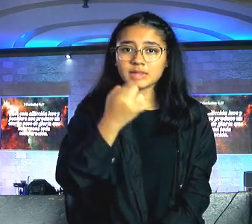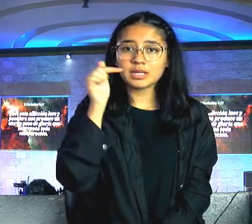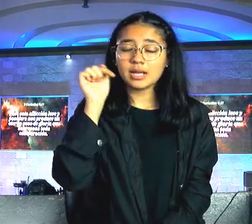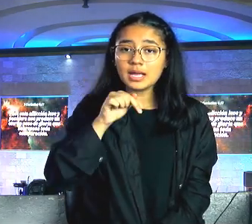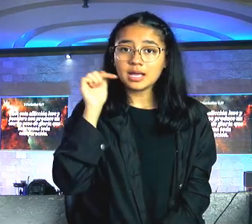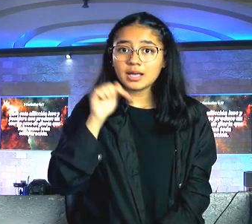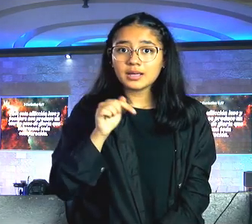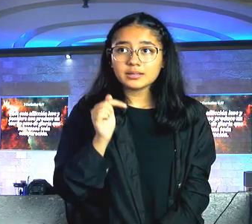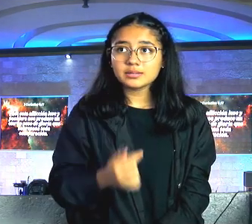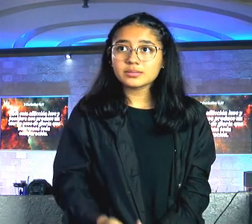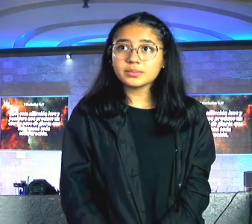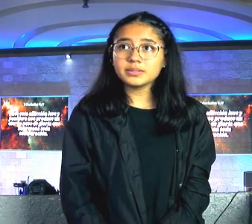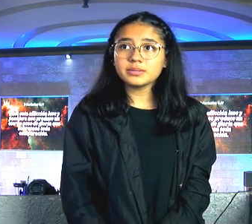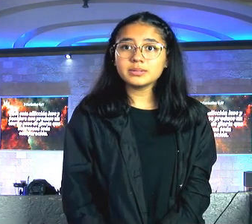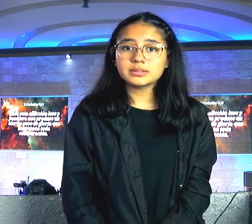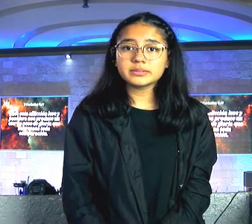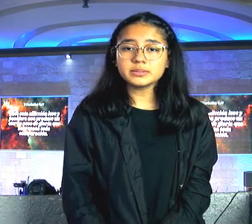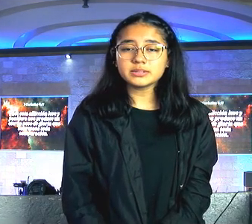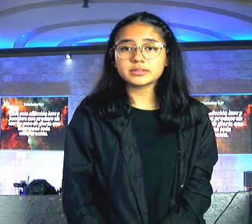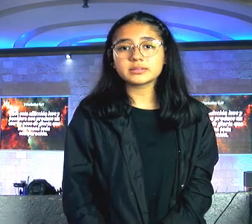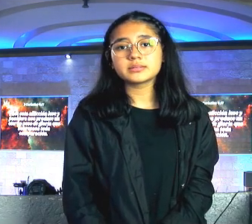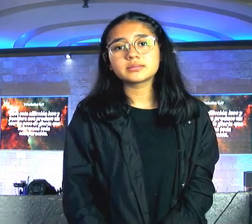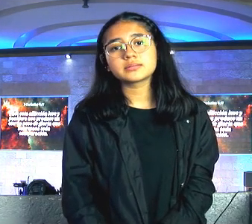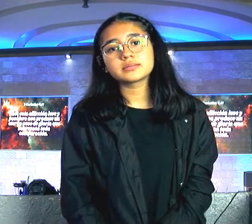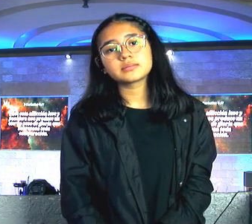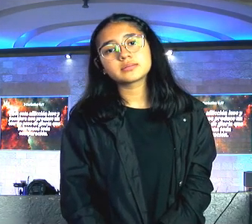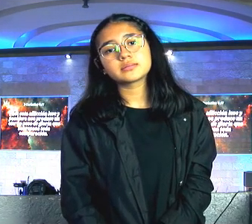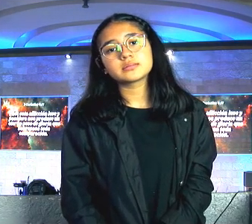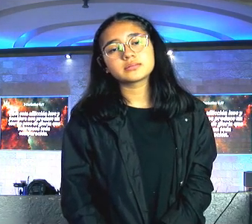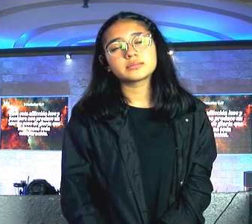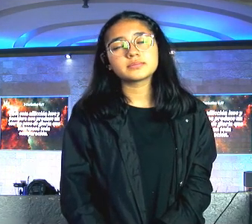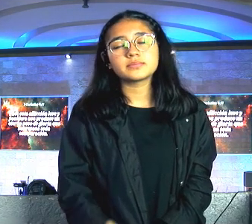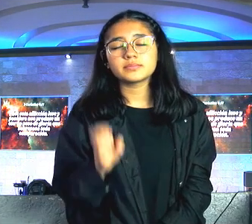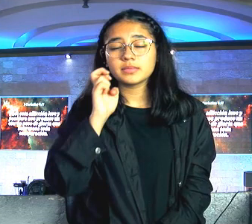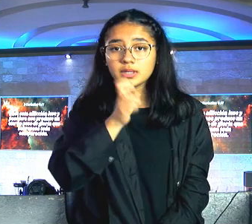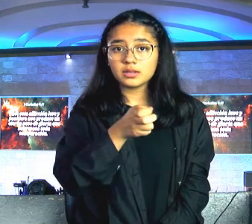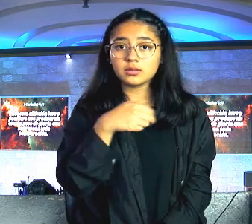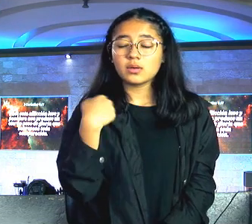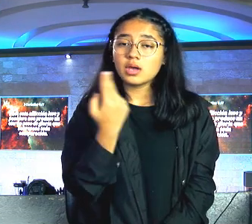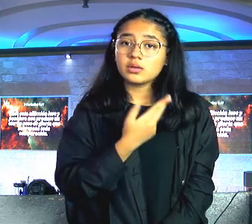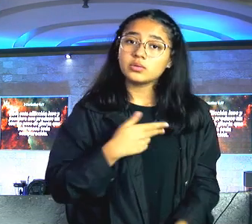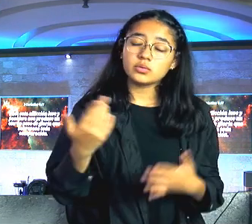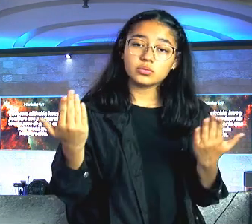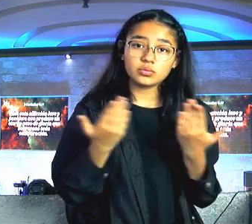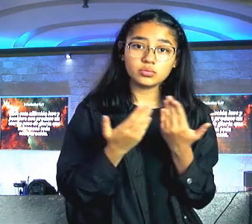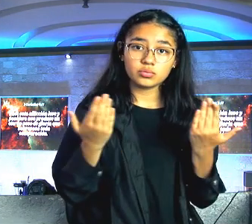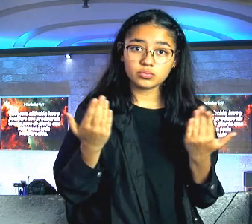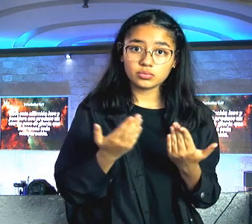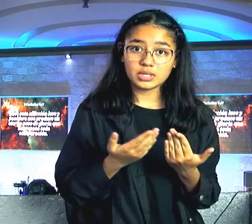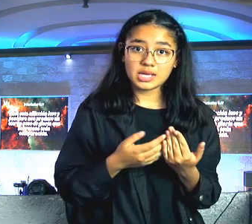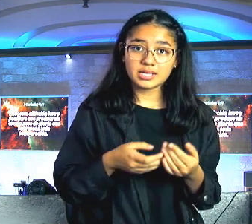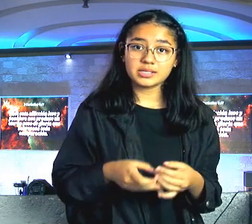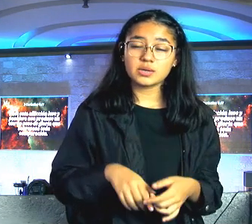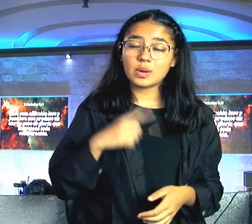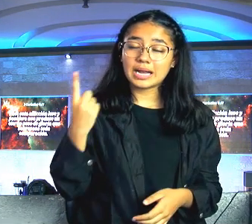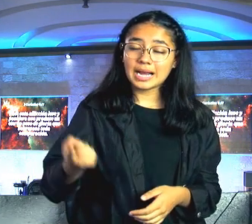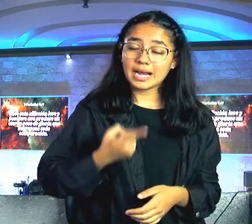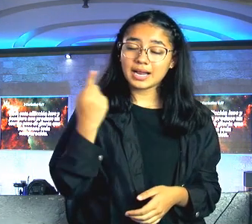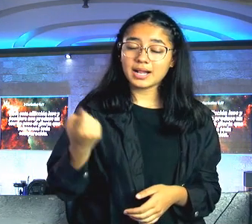aflicción leve y pasajera nos produce un eterno peso. ¿De